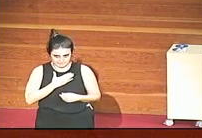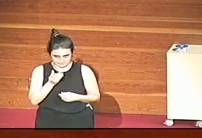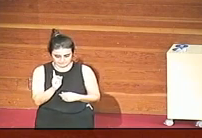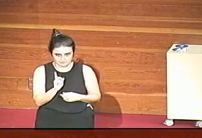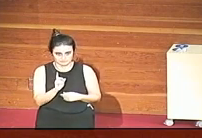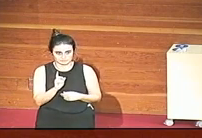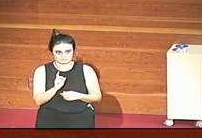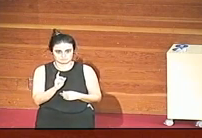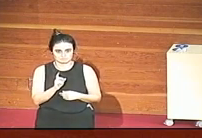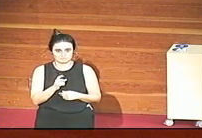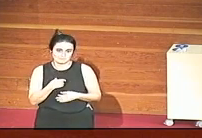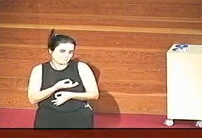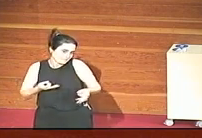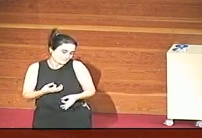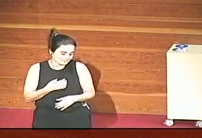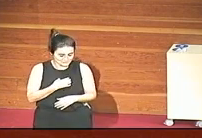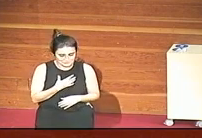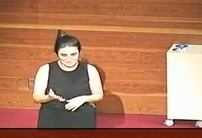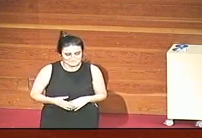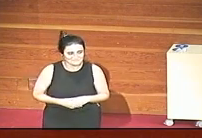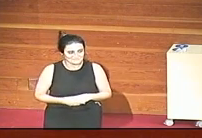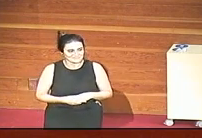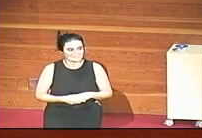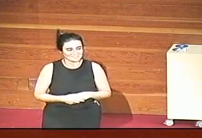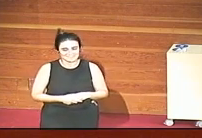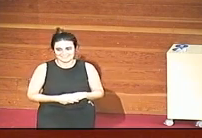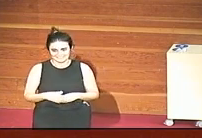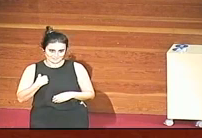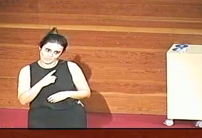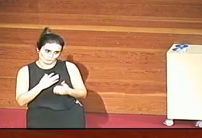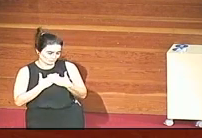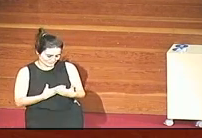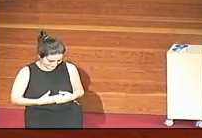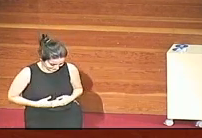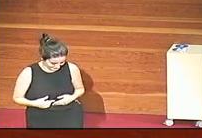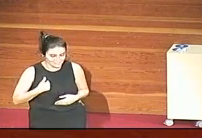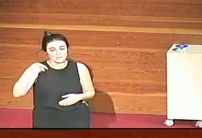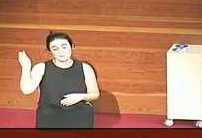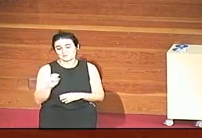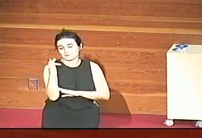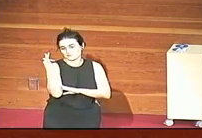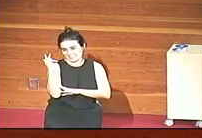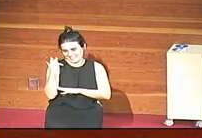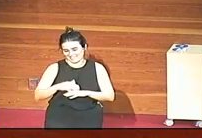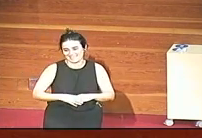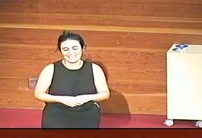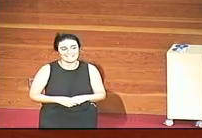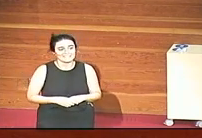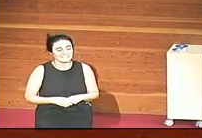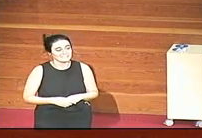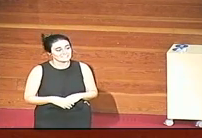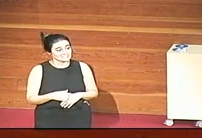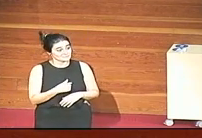nadie es perfecto vengo de allá y yo digo